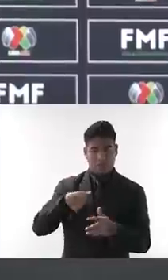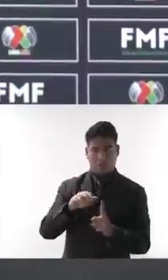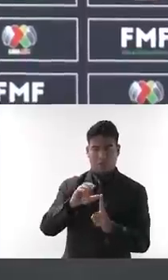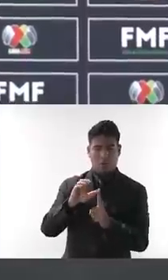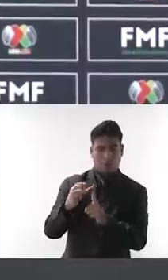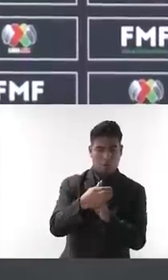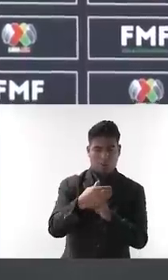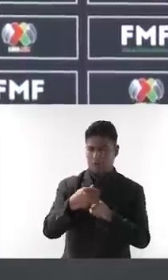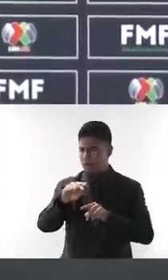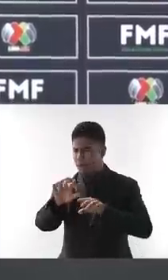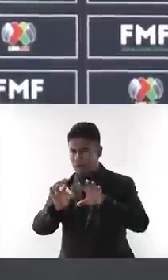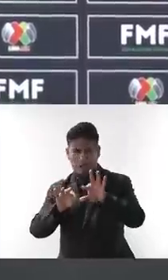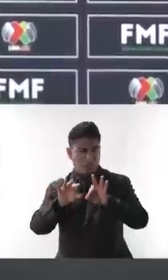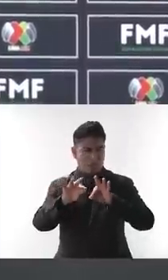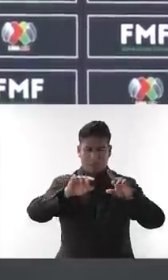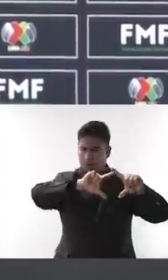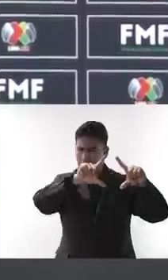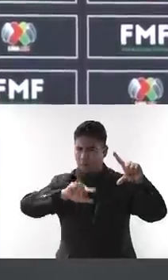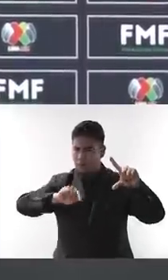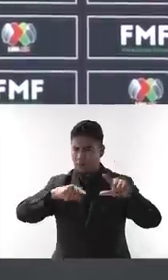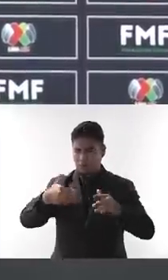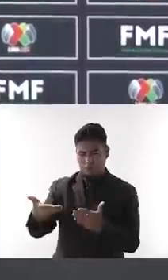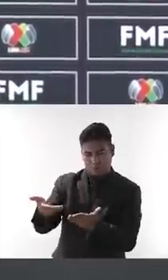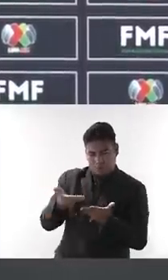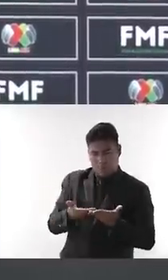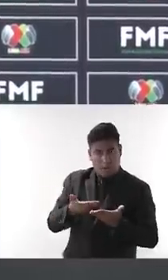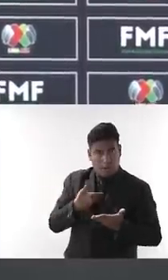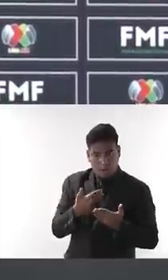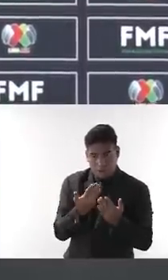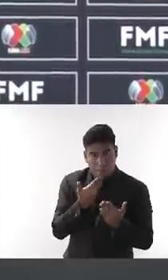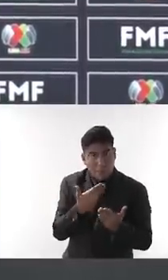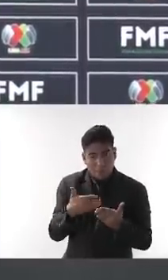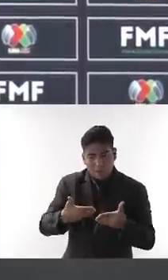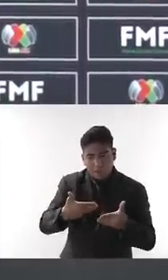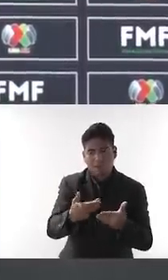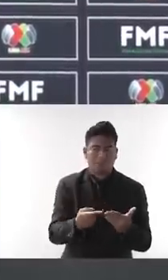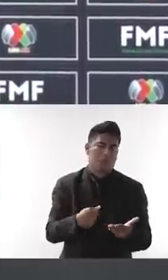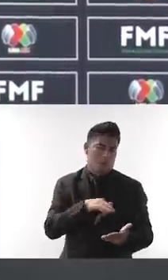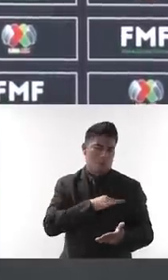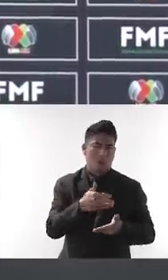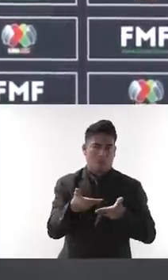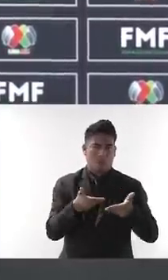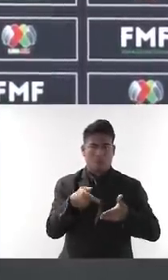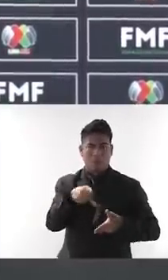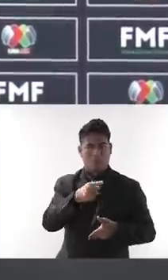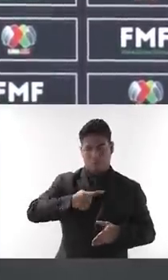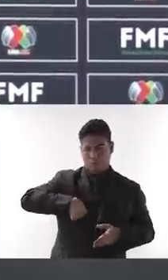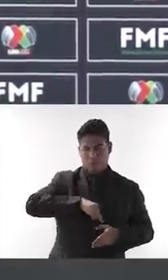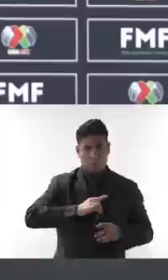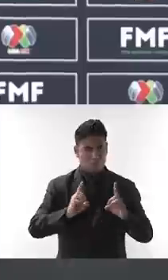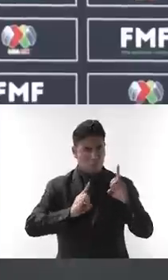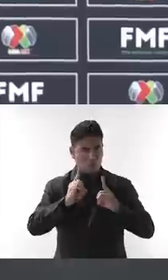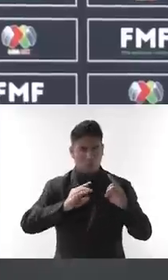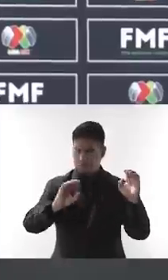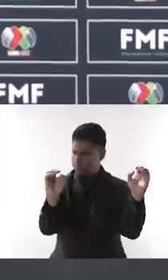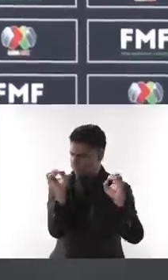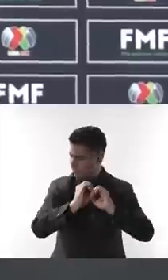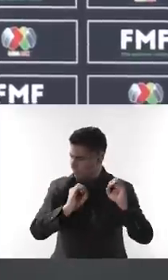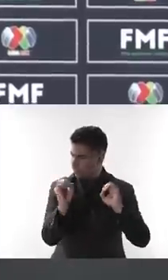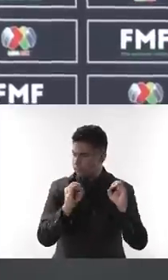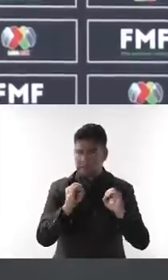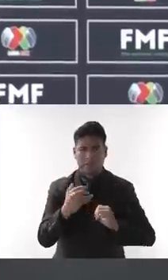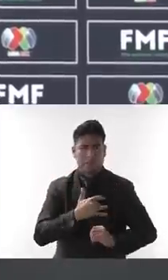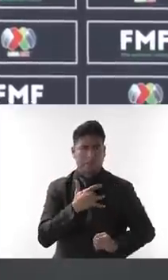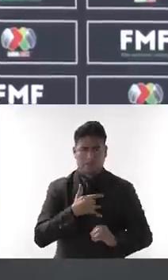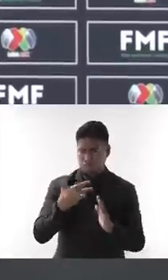Nacionales, pero no tenemos duda de que una gestión en donde le dé más herramientas a